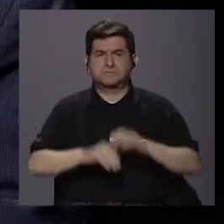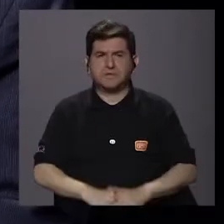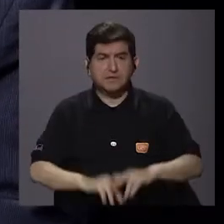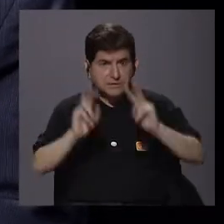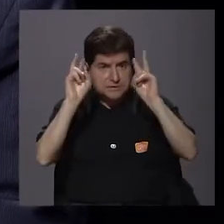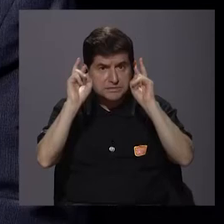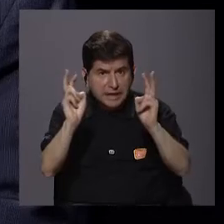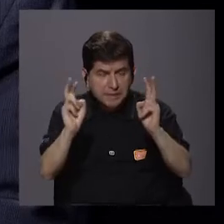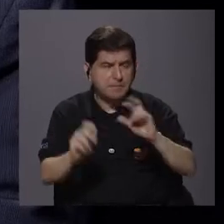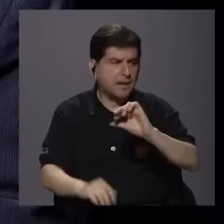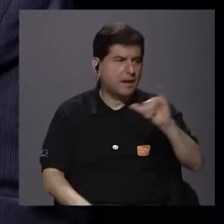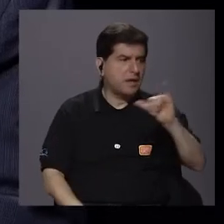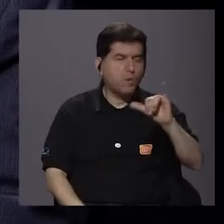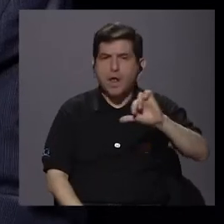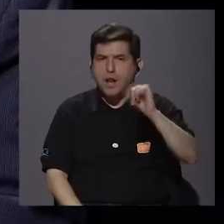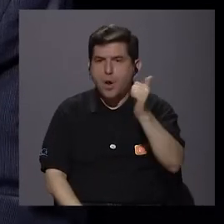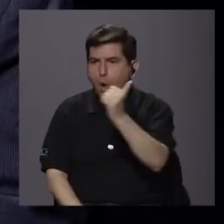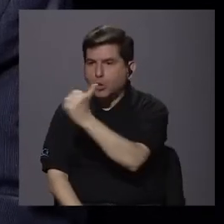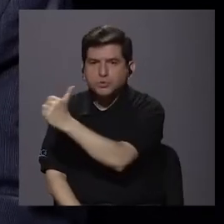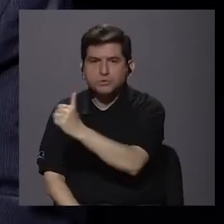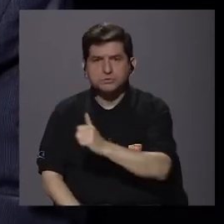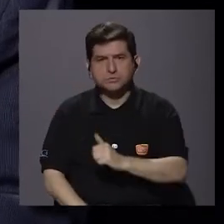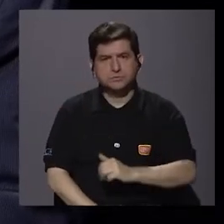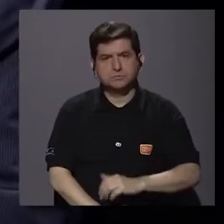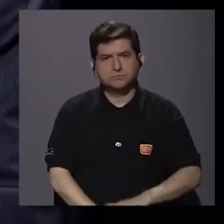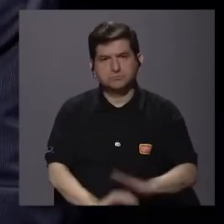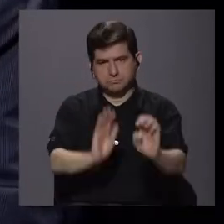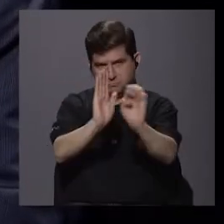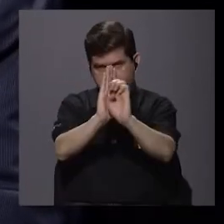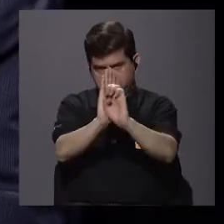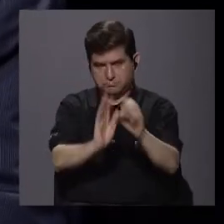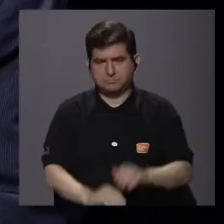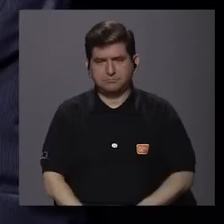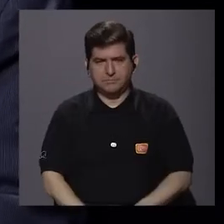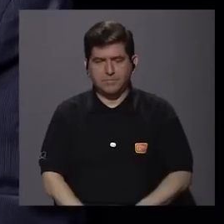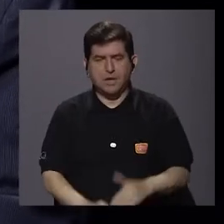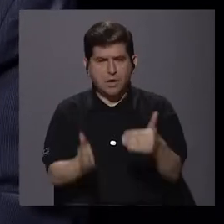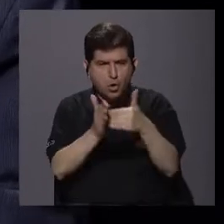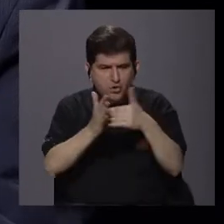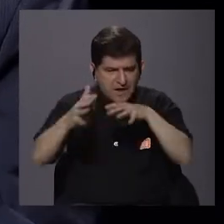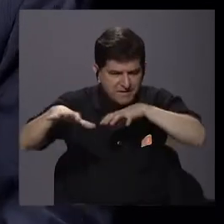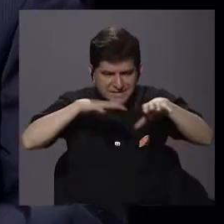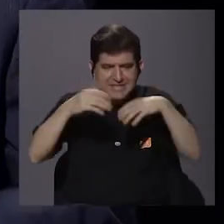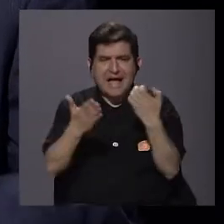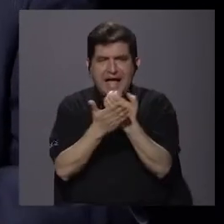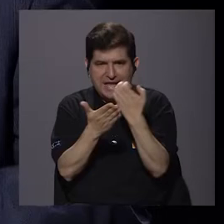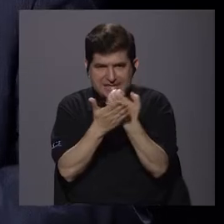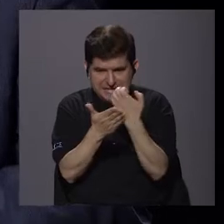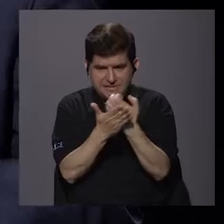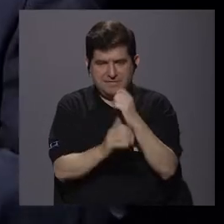ese tema y de otros por ejemplo el tema de la reactivación económica